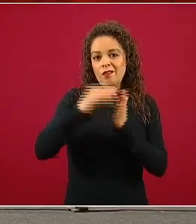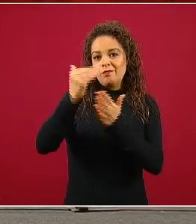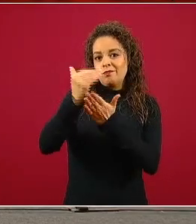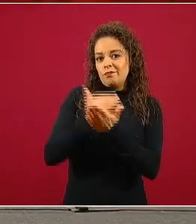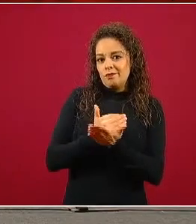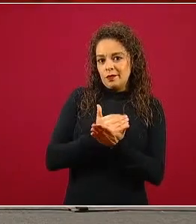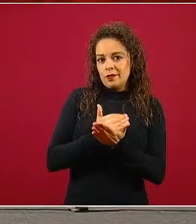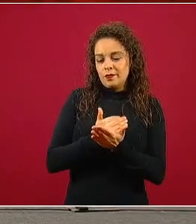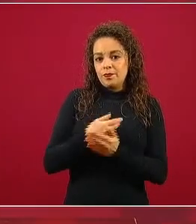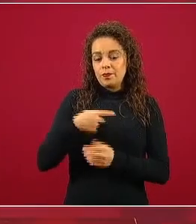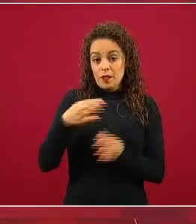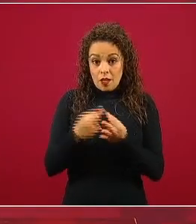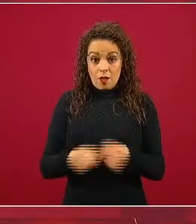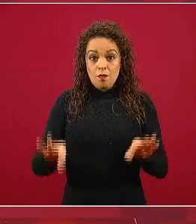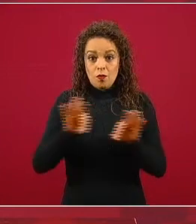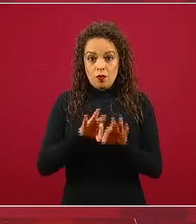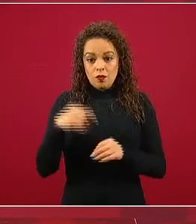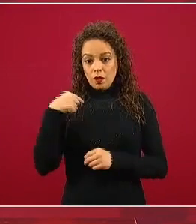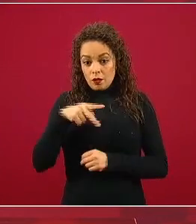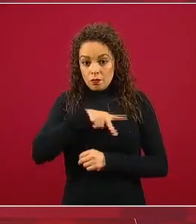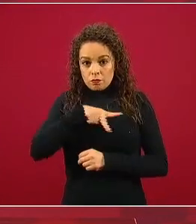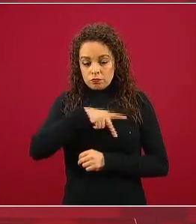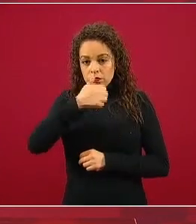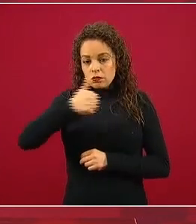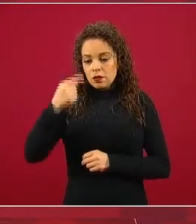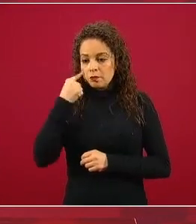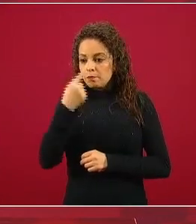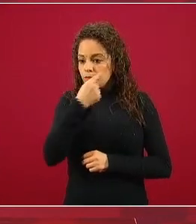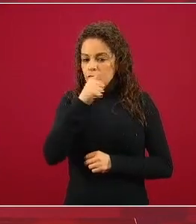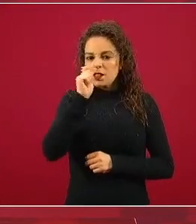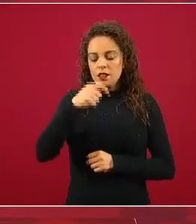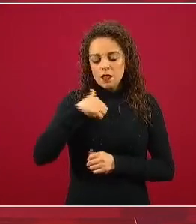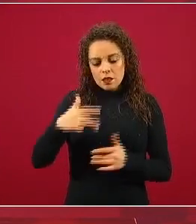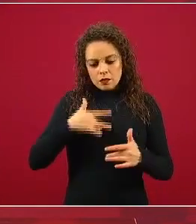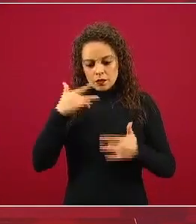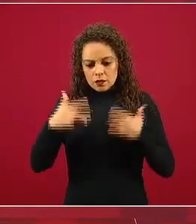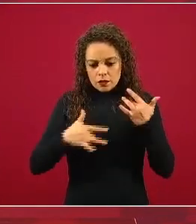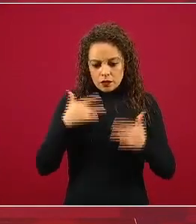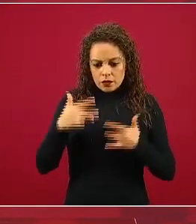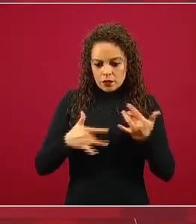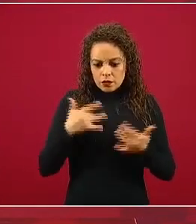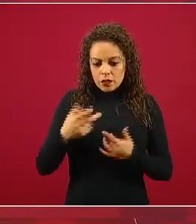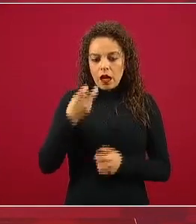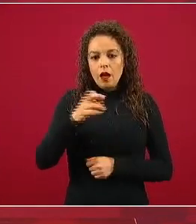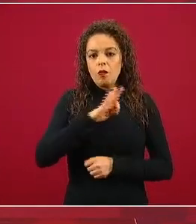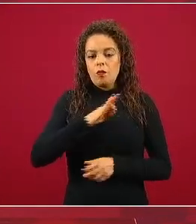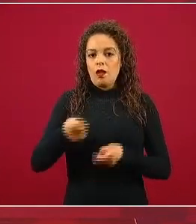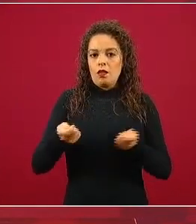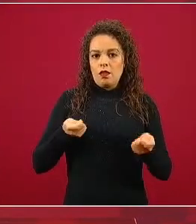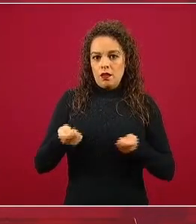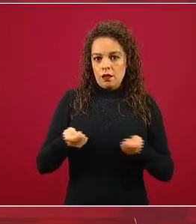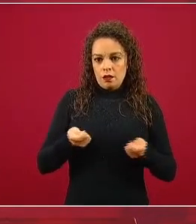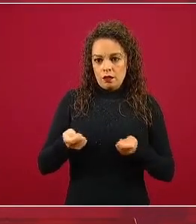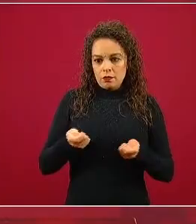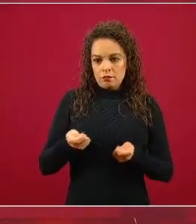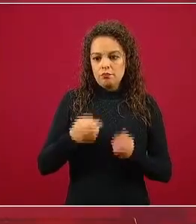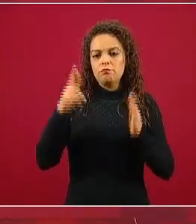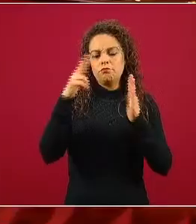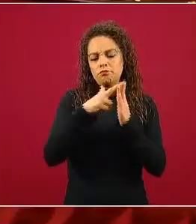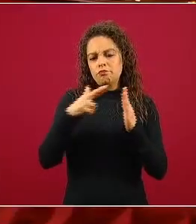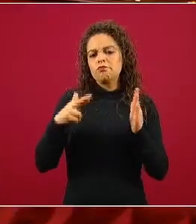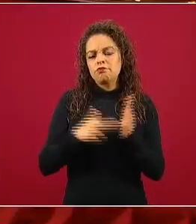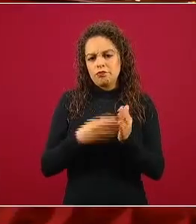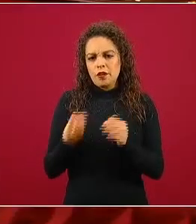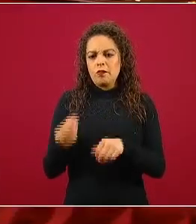aprender a identificar nuestras emociones para manejarlas adecuadamente, darnos un espacio, acordar reglas accesibles para